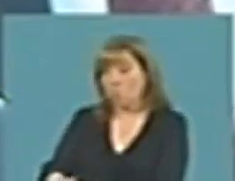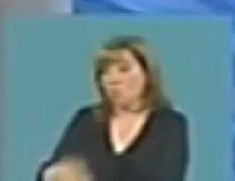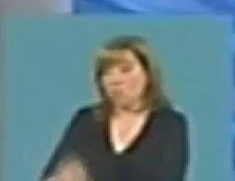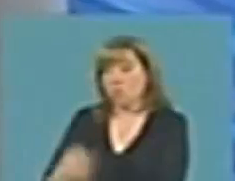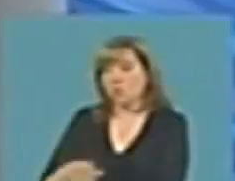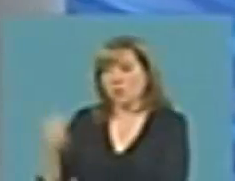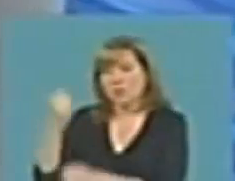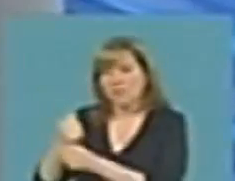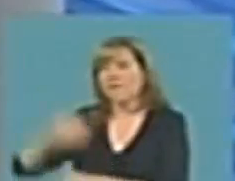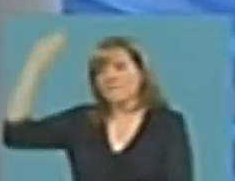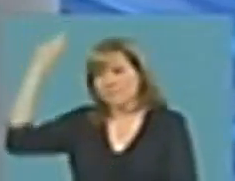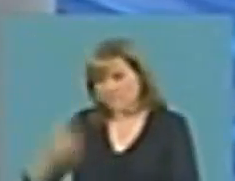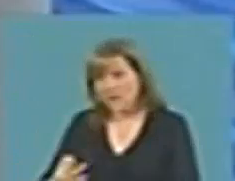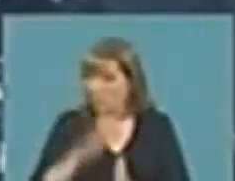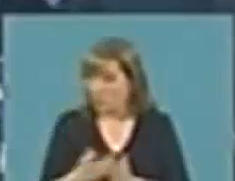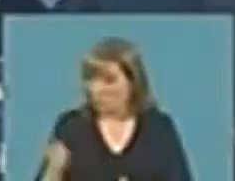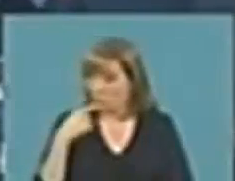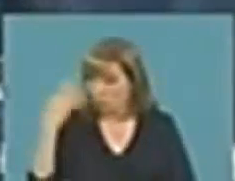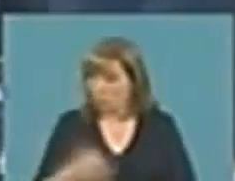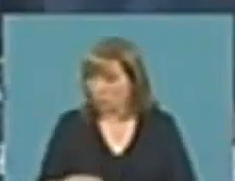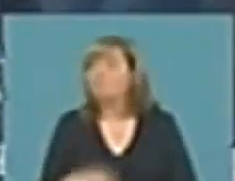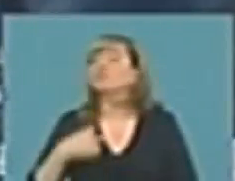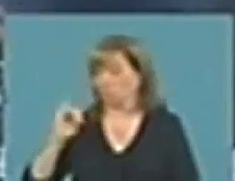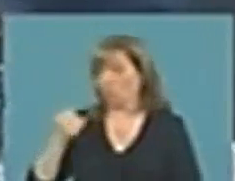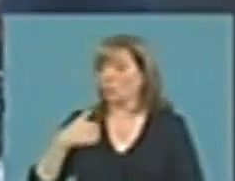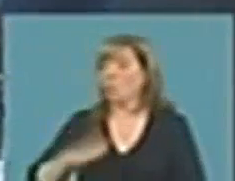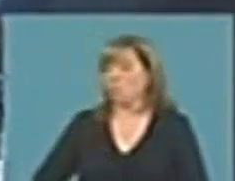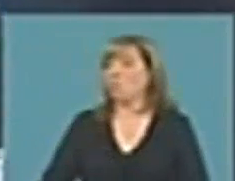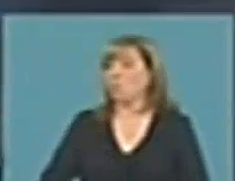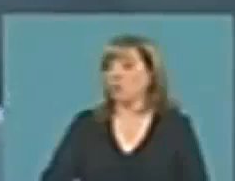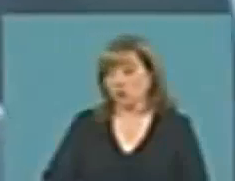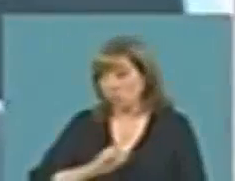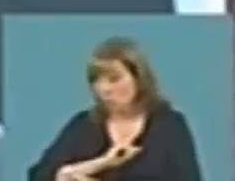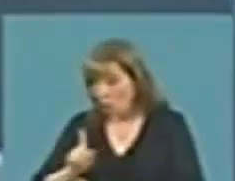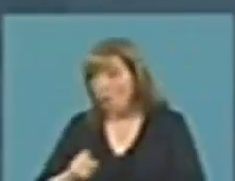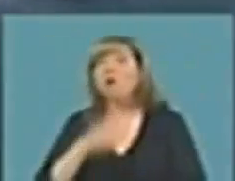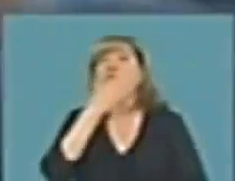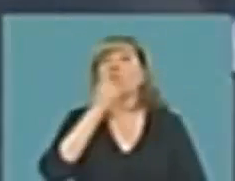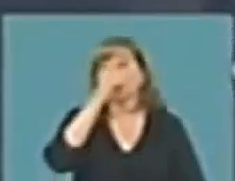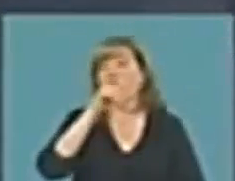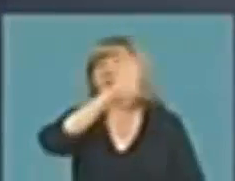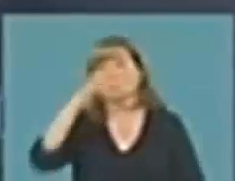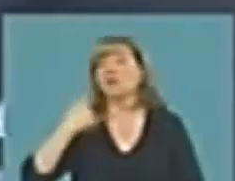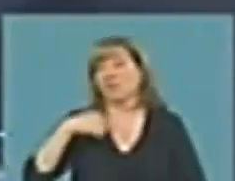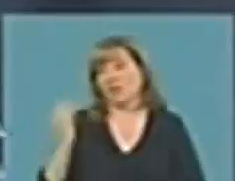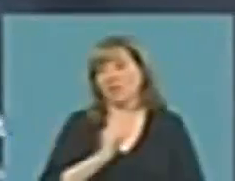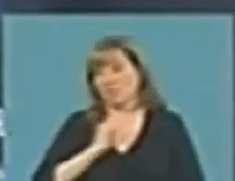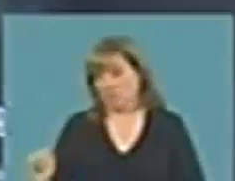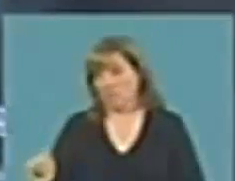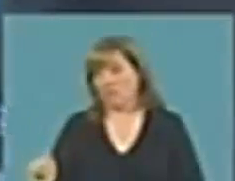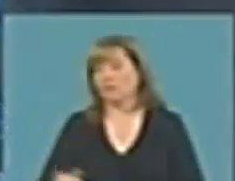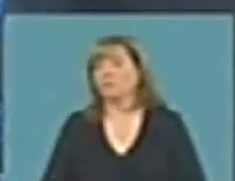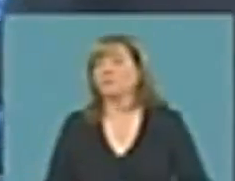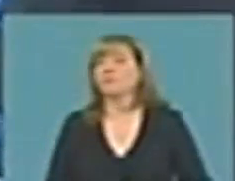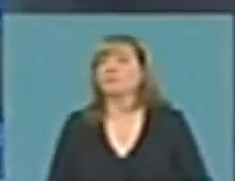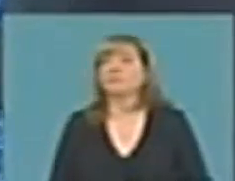de planificación federal de los gobiernos de néstor kirchner y cristina fernández entre 2003 y 2015 y ahora afronta